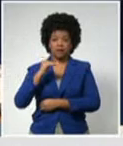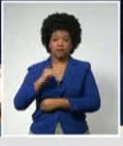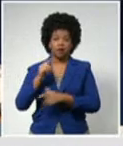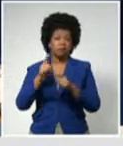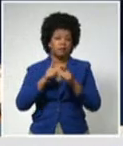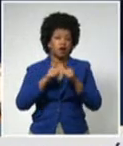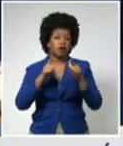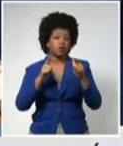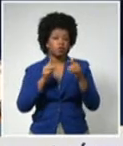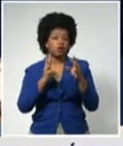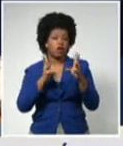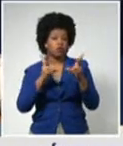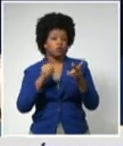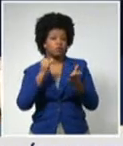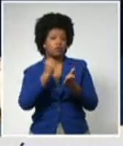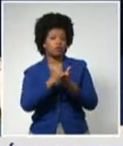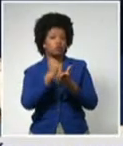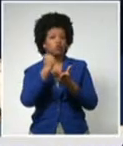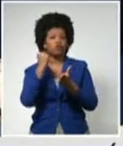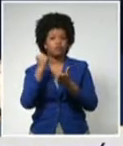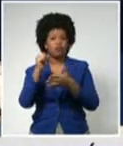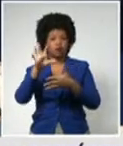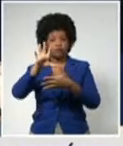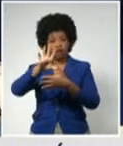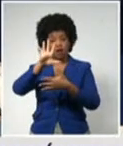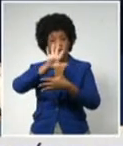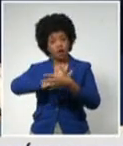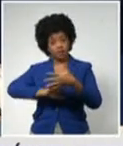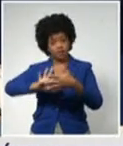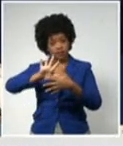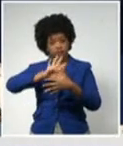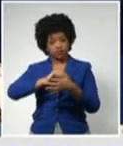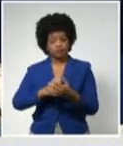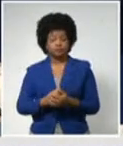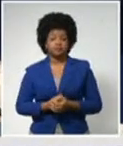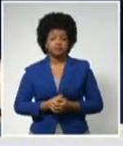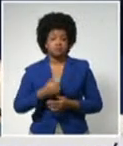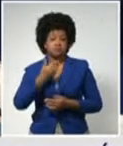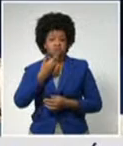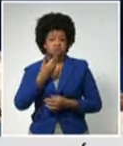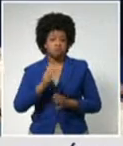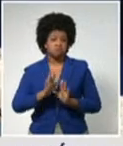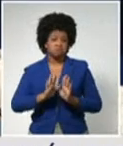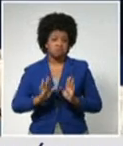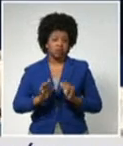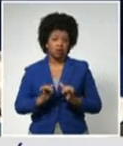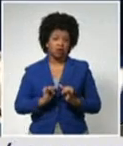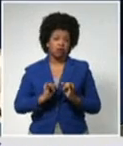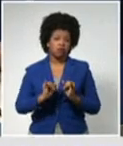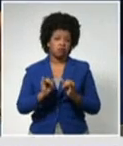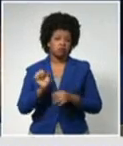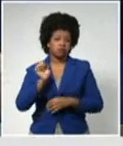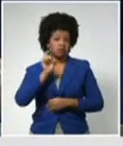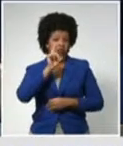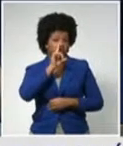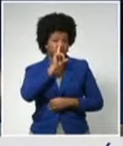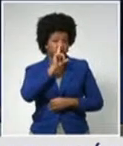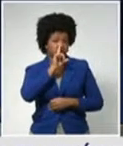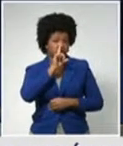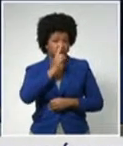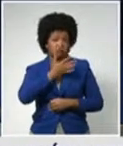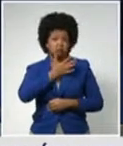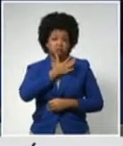casos confirmados en la región de las Américas. Bueno, hasta aquí es nuestra información. Creo